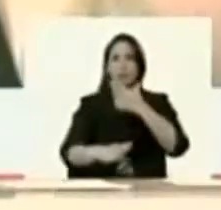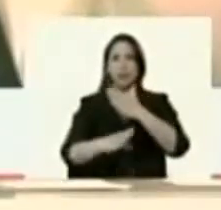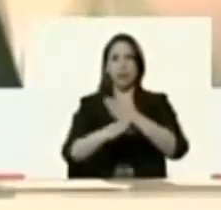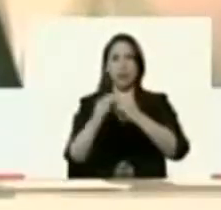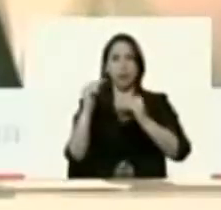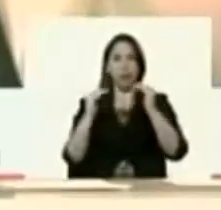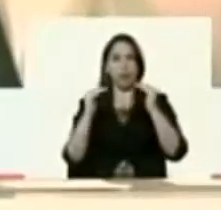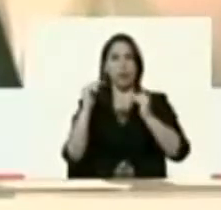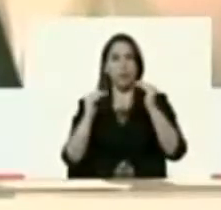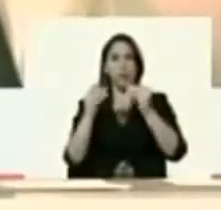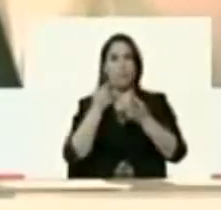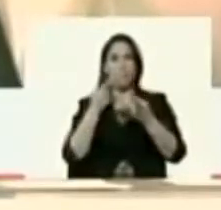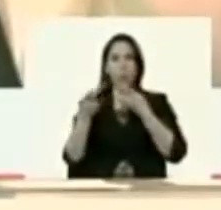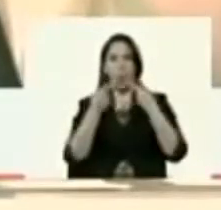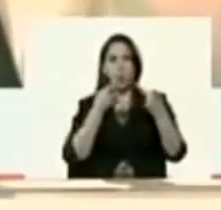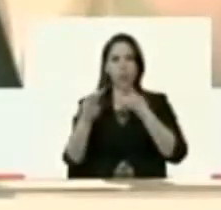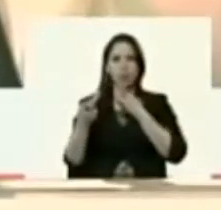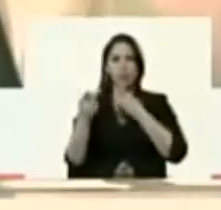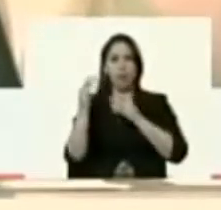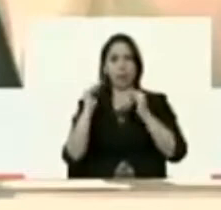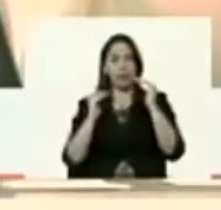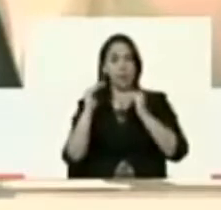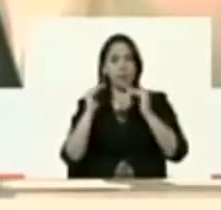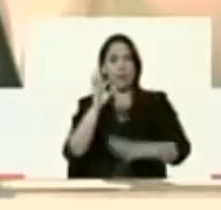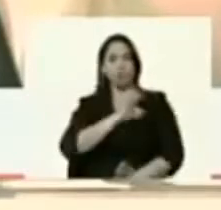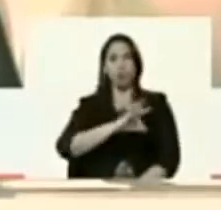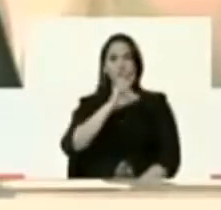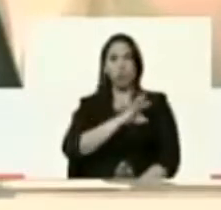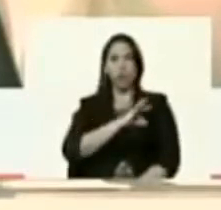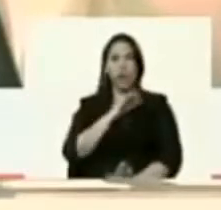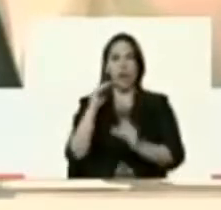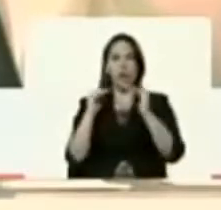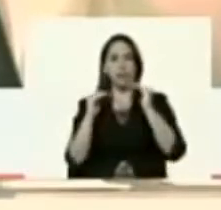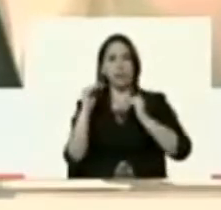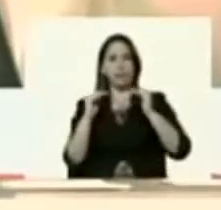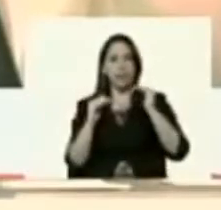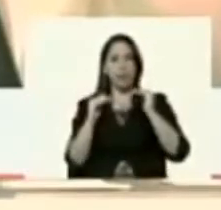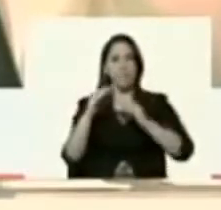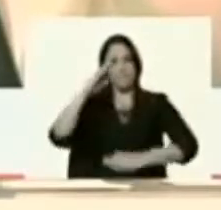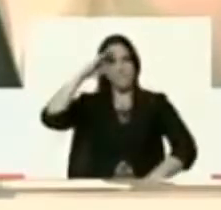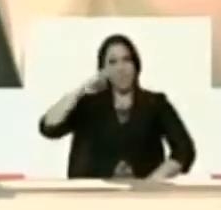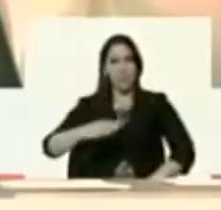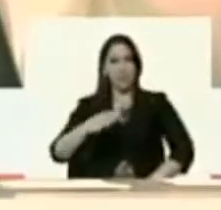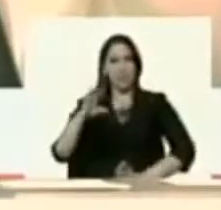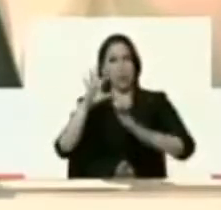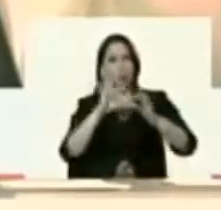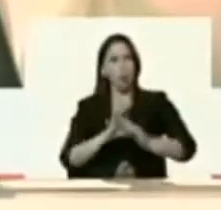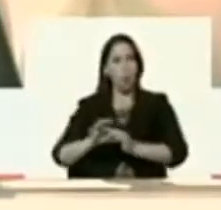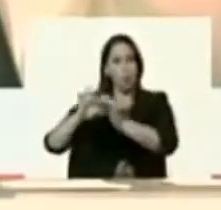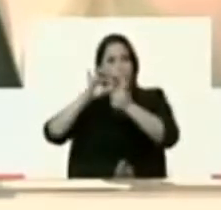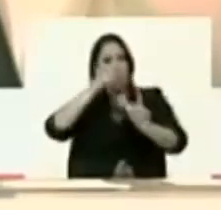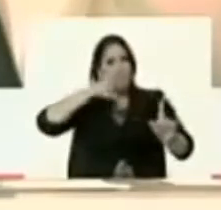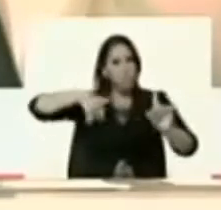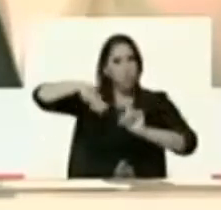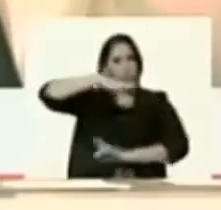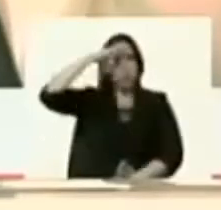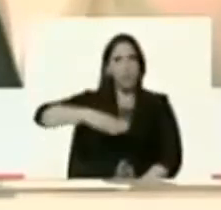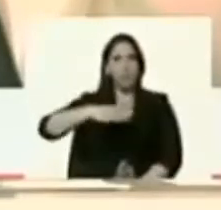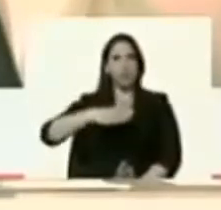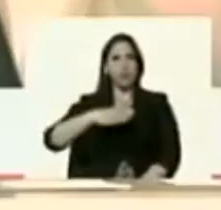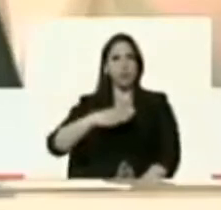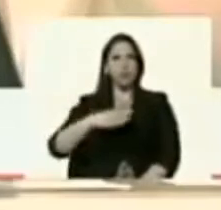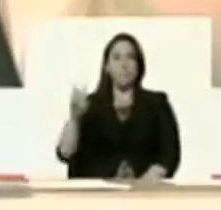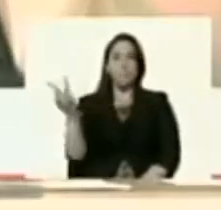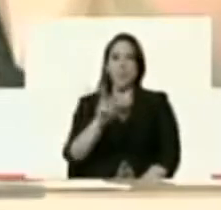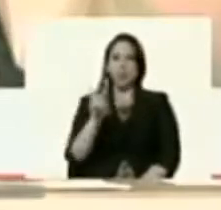estabilidad política, la estabilidad social, la estabilidad militar, la unión cívico-militar. Y